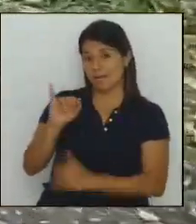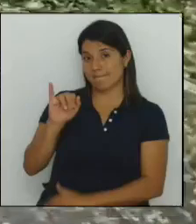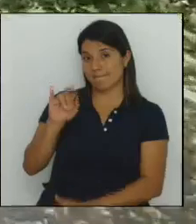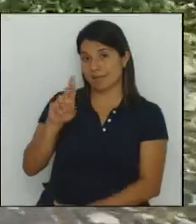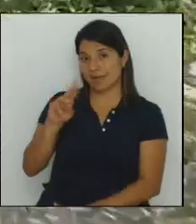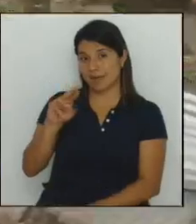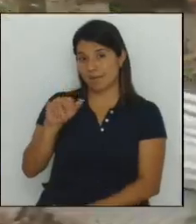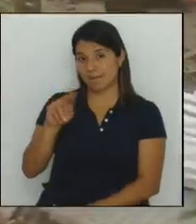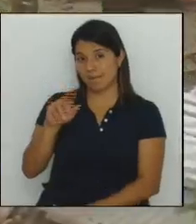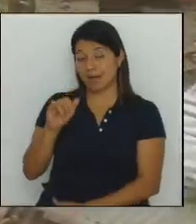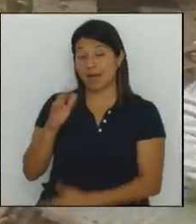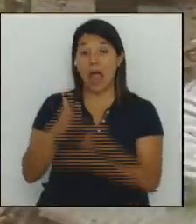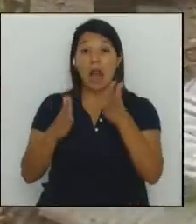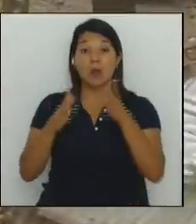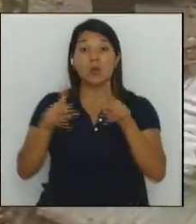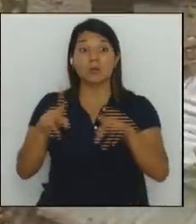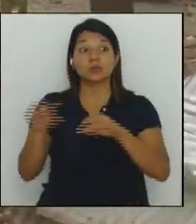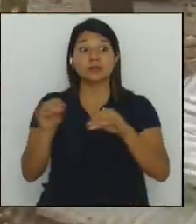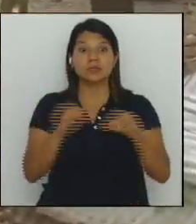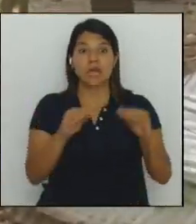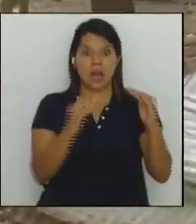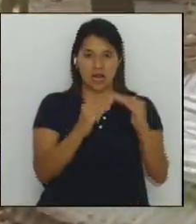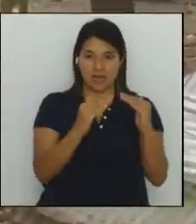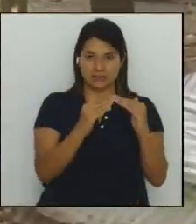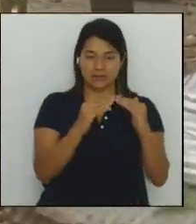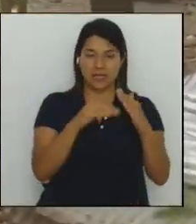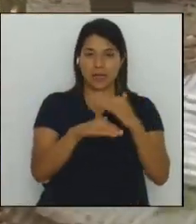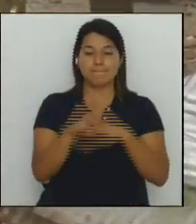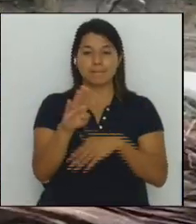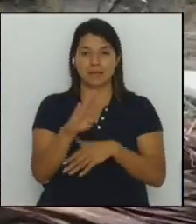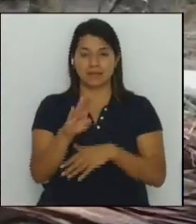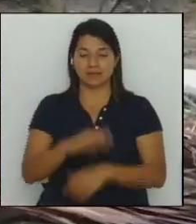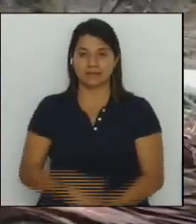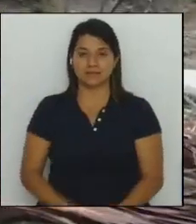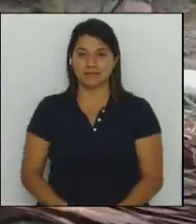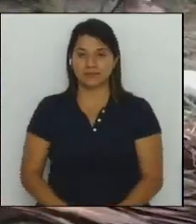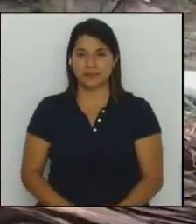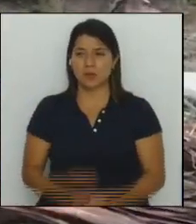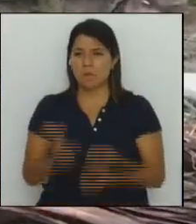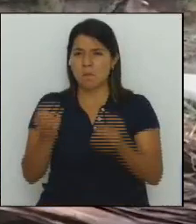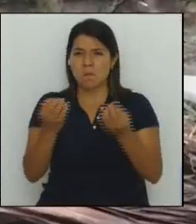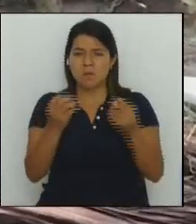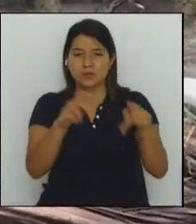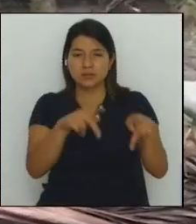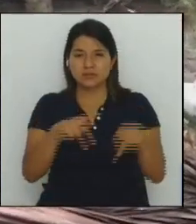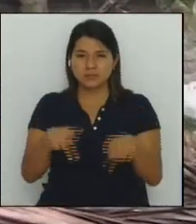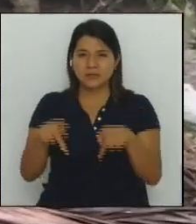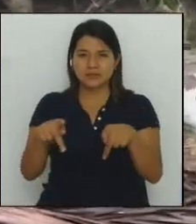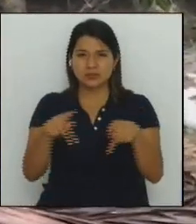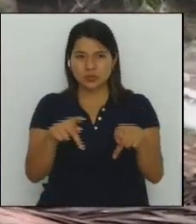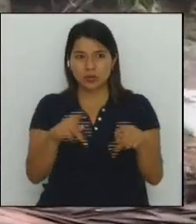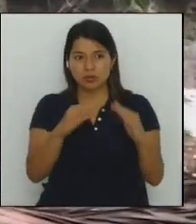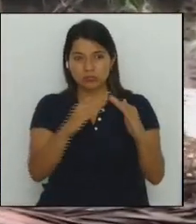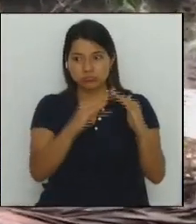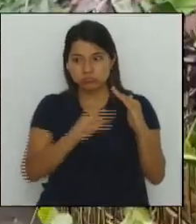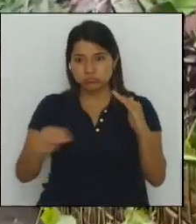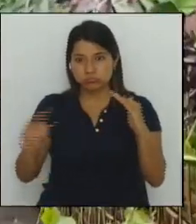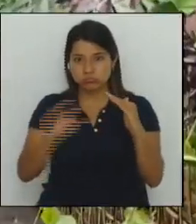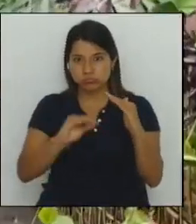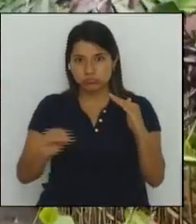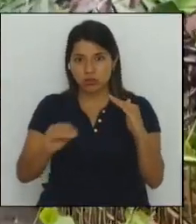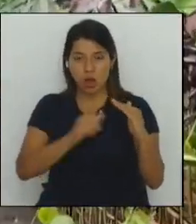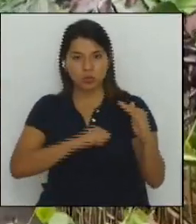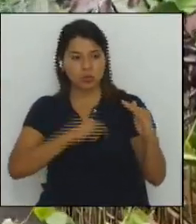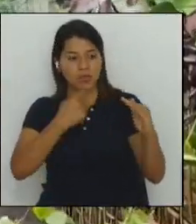hogares o lo que queda de ellos en Bangladesh. Cientos de miles de personas habían sido evacuadas por las autoridades. Mocha empezó